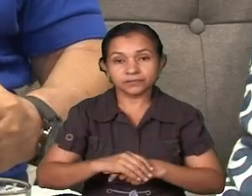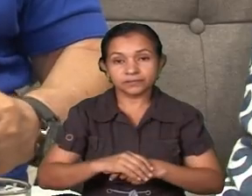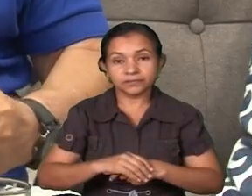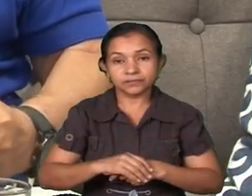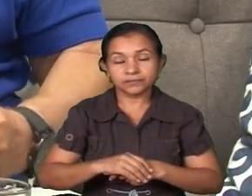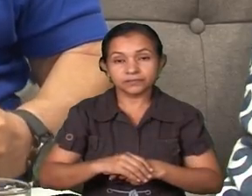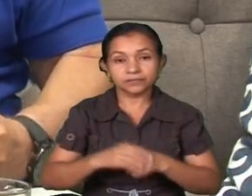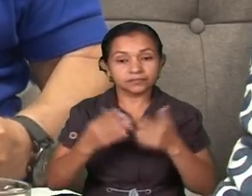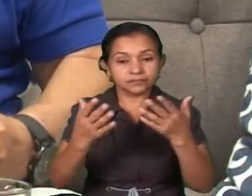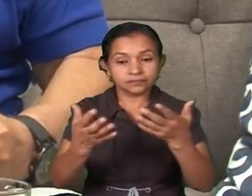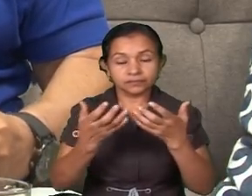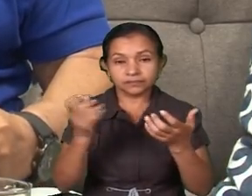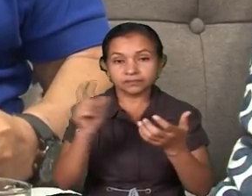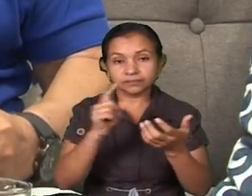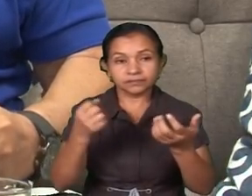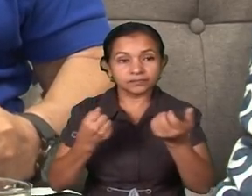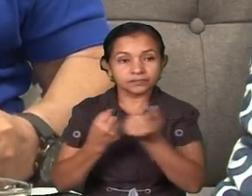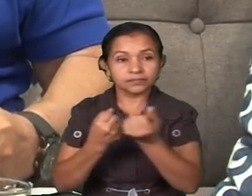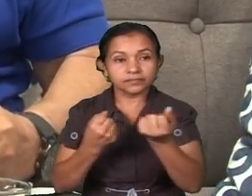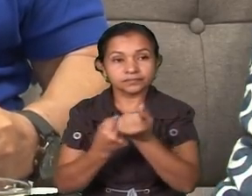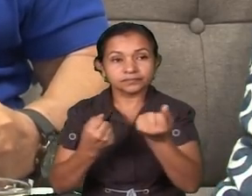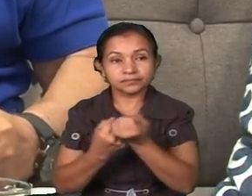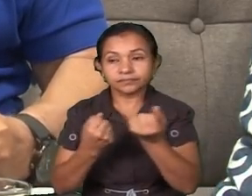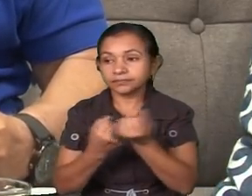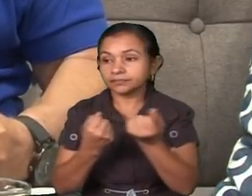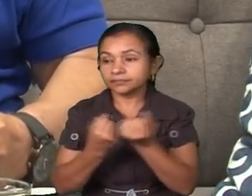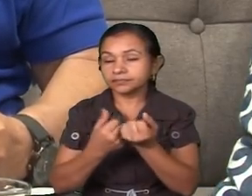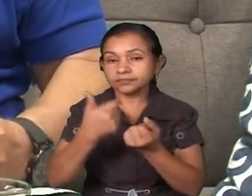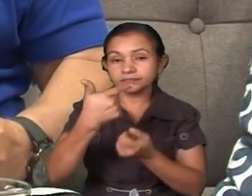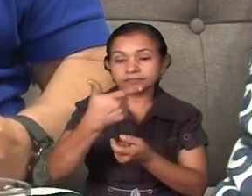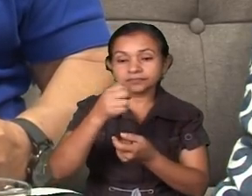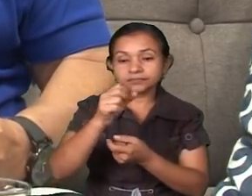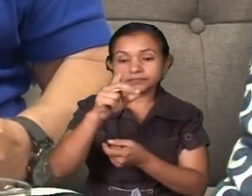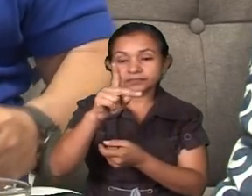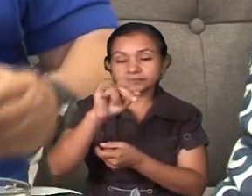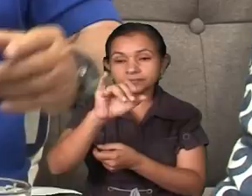y no quiere seguir apoyando a los golpistas.